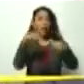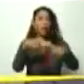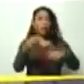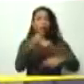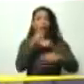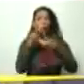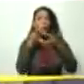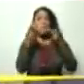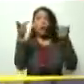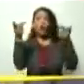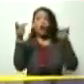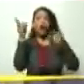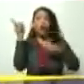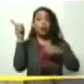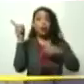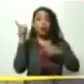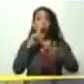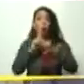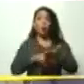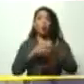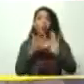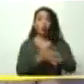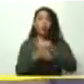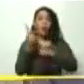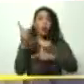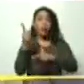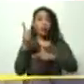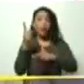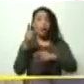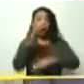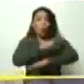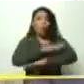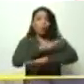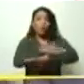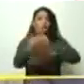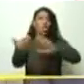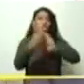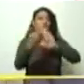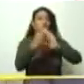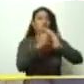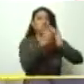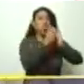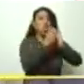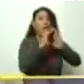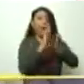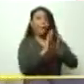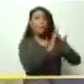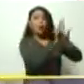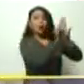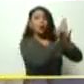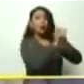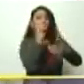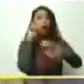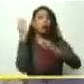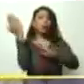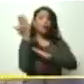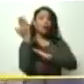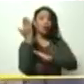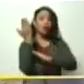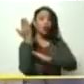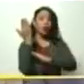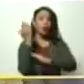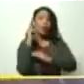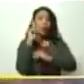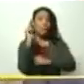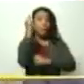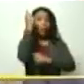el sobrecumplimiento se refiere a todas las acciones agresivas derivadas de las sanciones es decir que por primera vez en